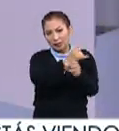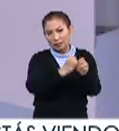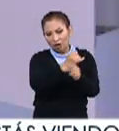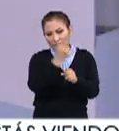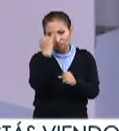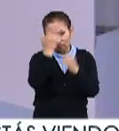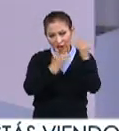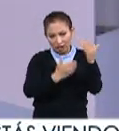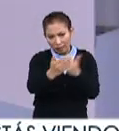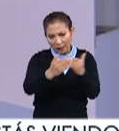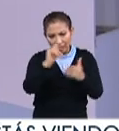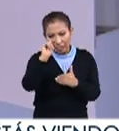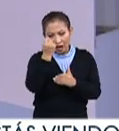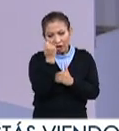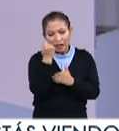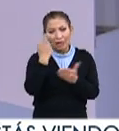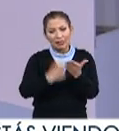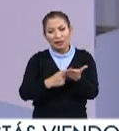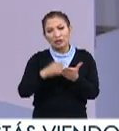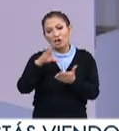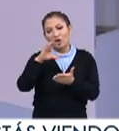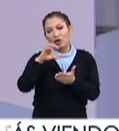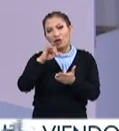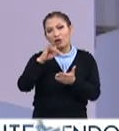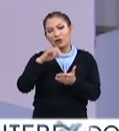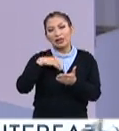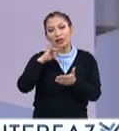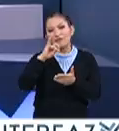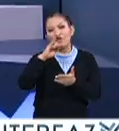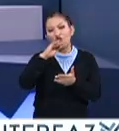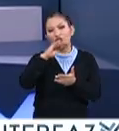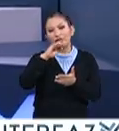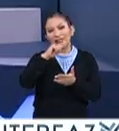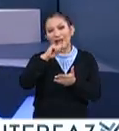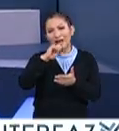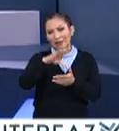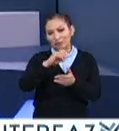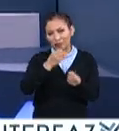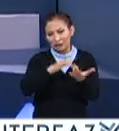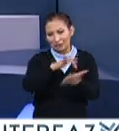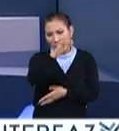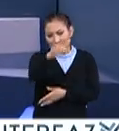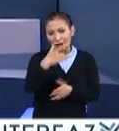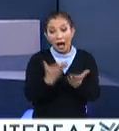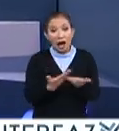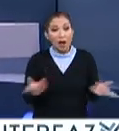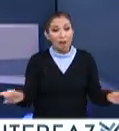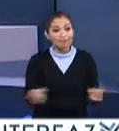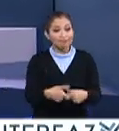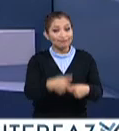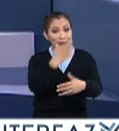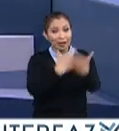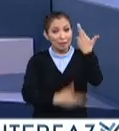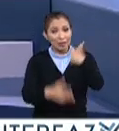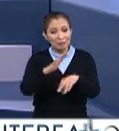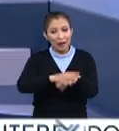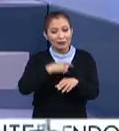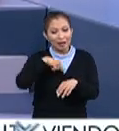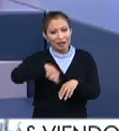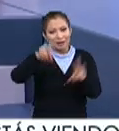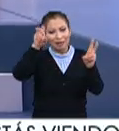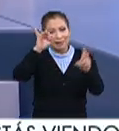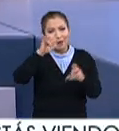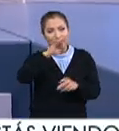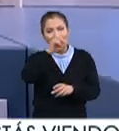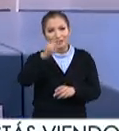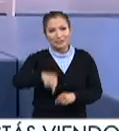Investigación e Innovación en Tecnologías de la Información y Comunicación, el Infotec. Muchas gracias. Vamos a hacer una breve pausa y regresamos con más sobre este tema